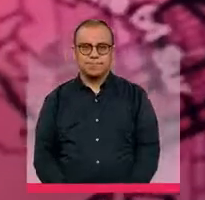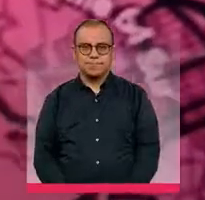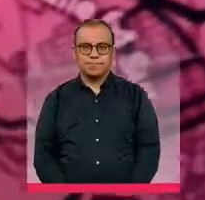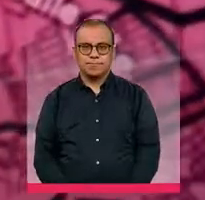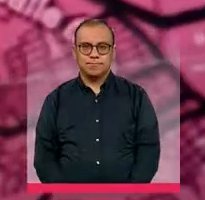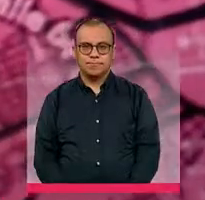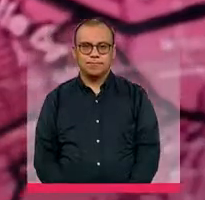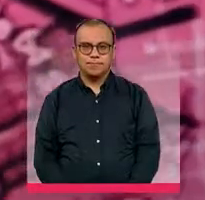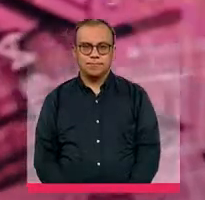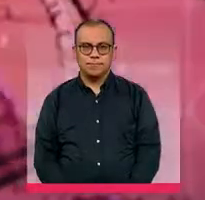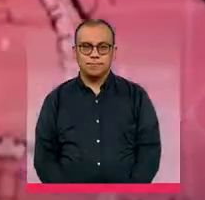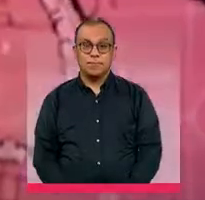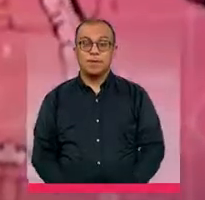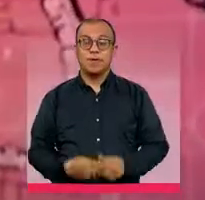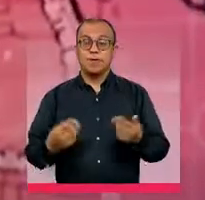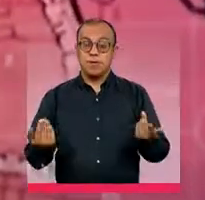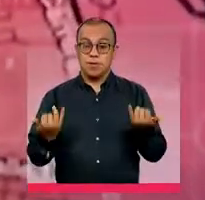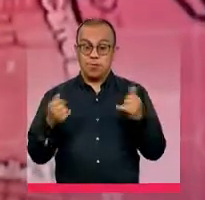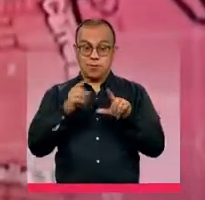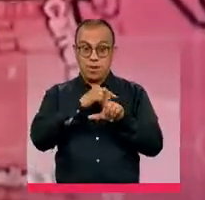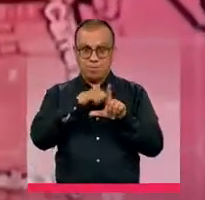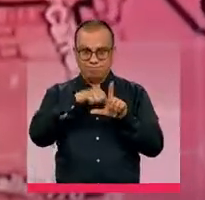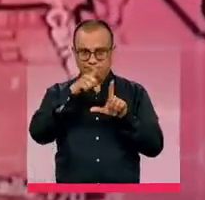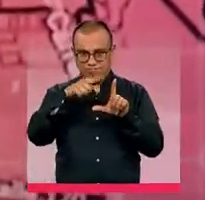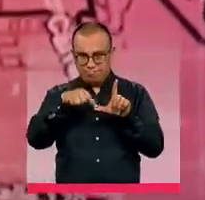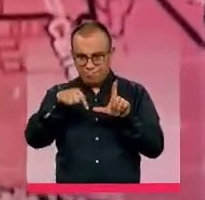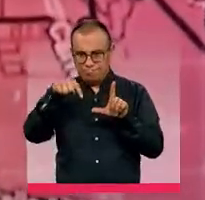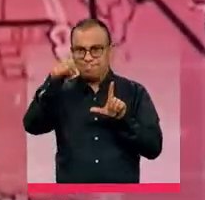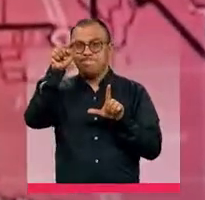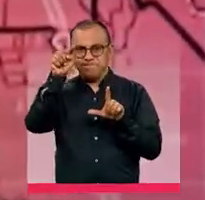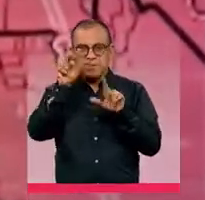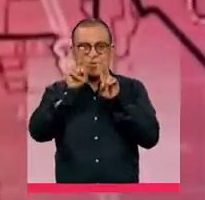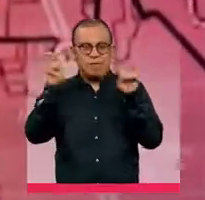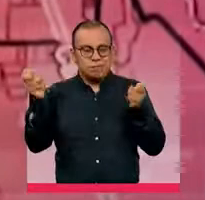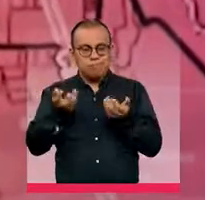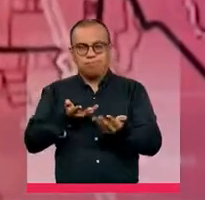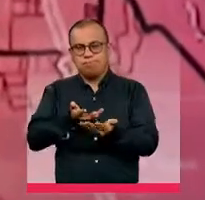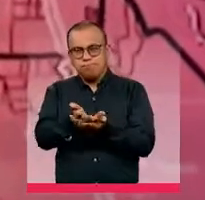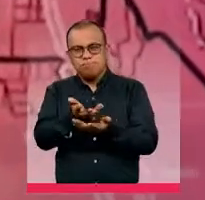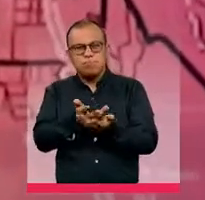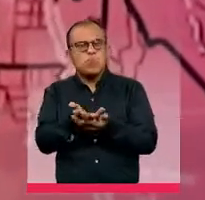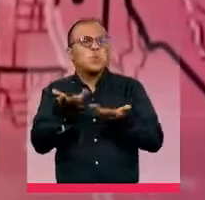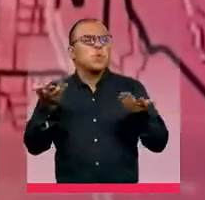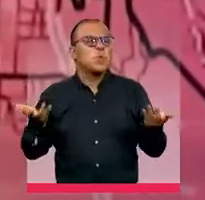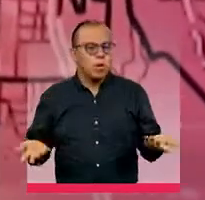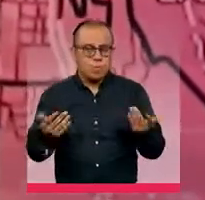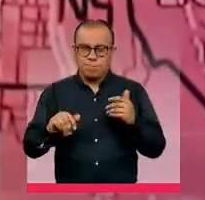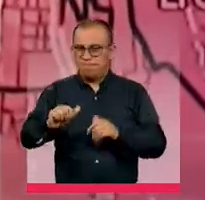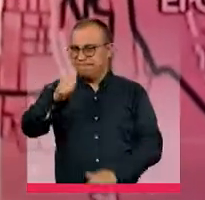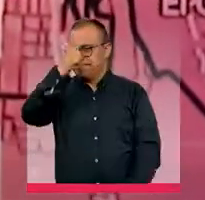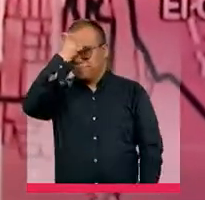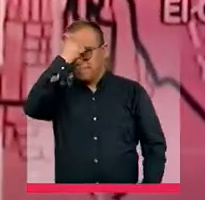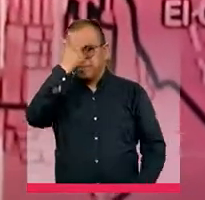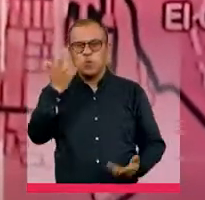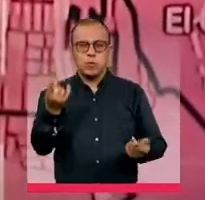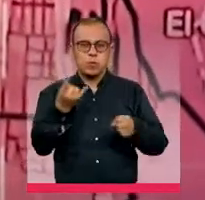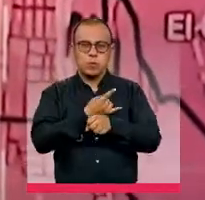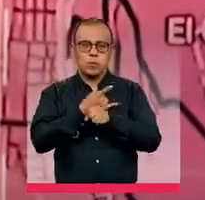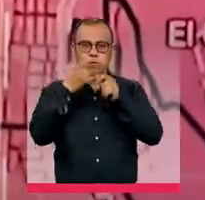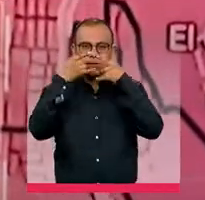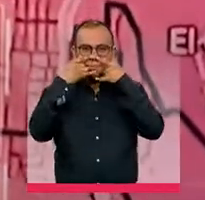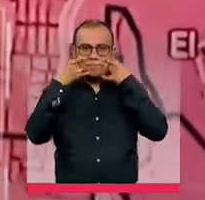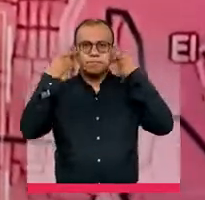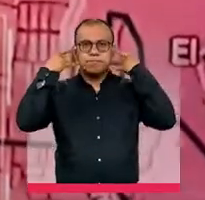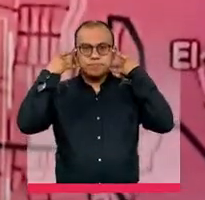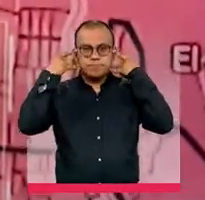Previo a la entrada del pico de la pandemia, el Ministerio de Salud continúa recomendando como medida principal de protección el uso de